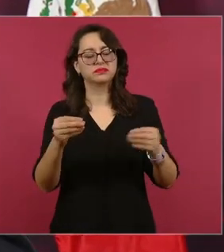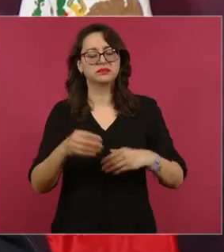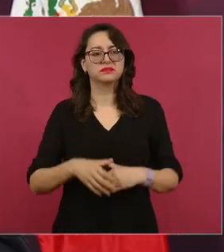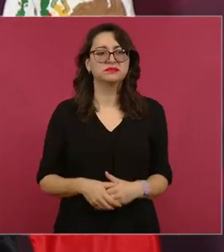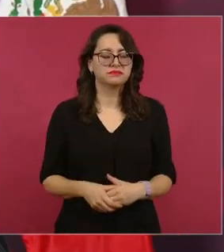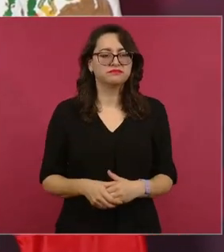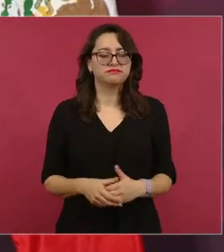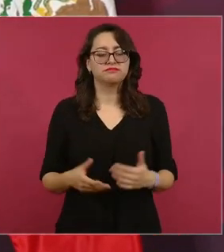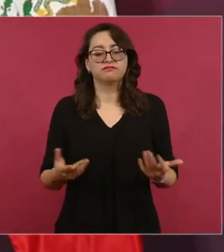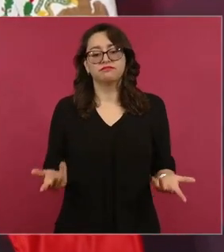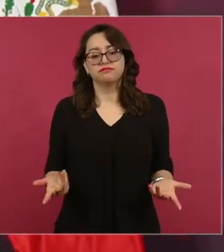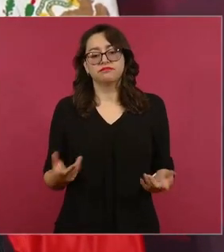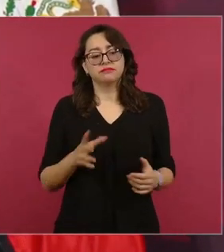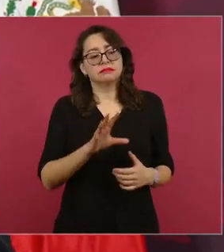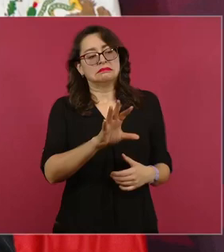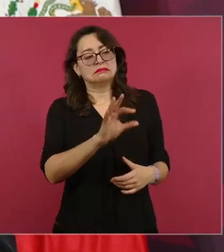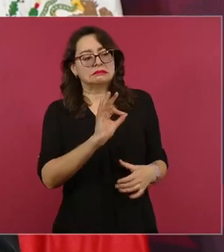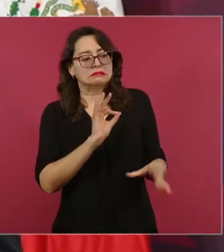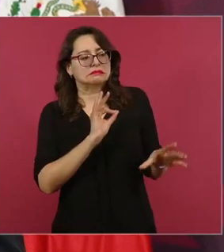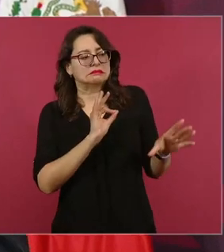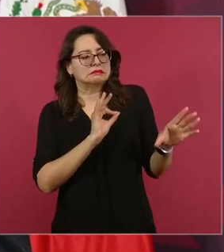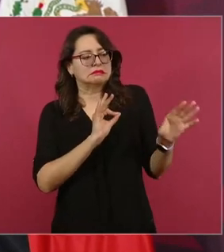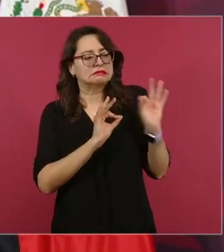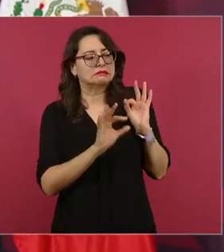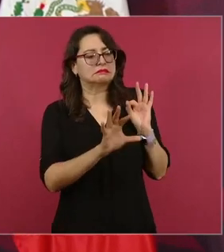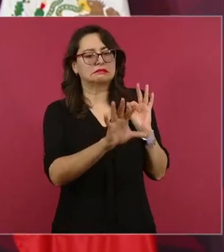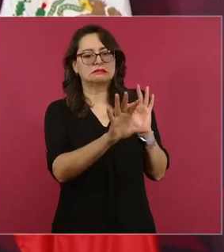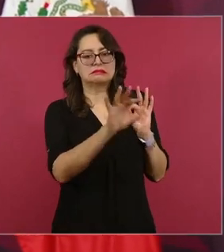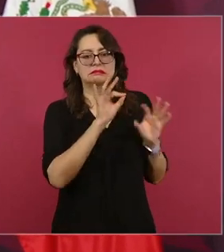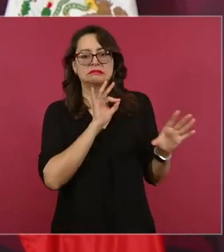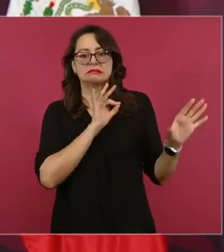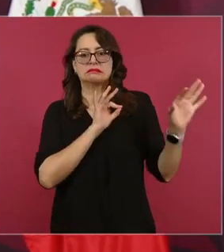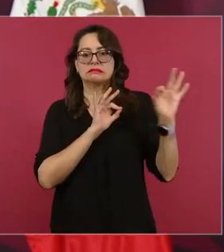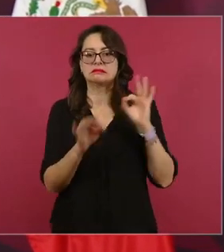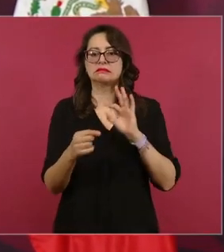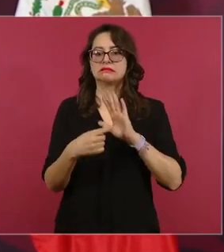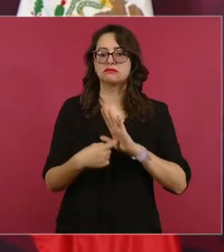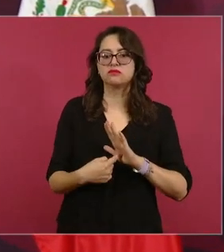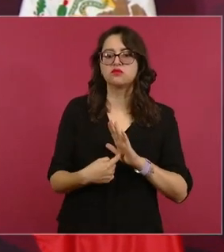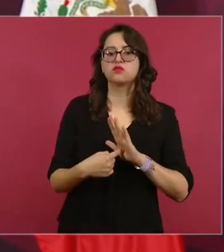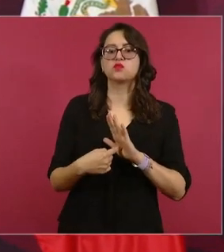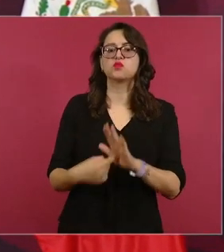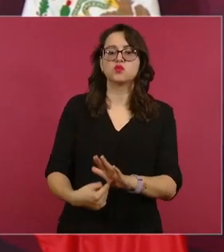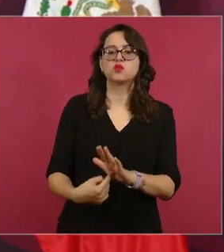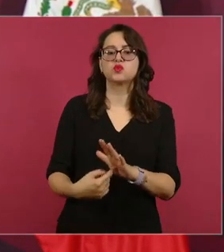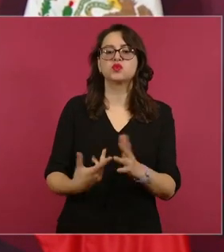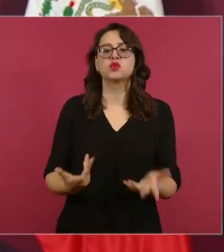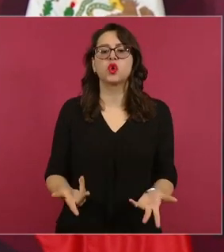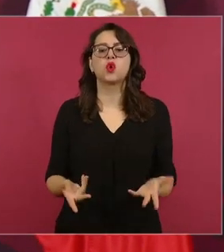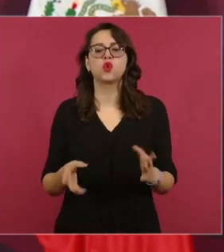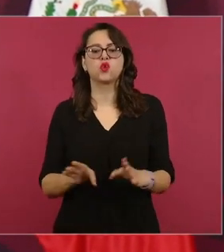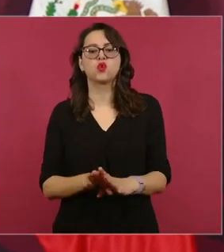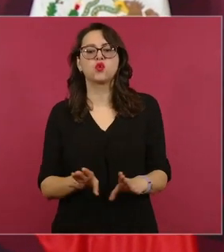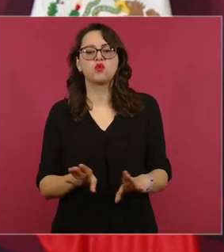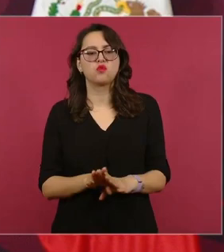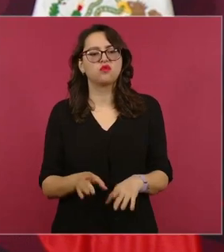Pero se hace una selección, nada más para tener una idea de cómo andan los